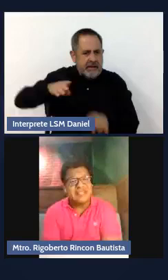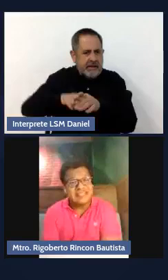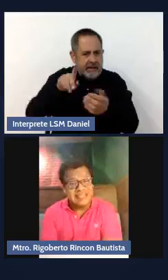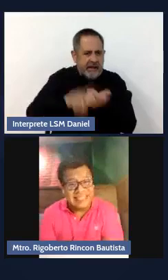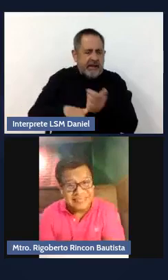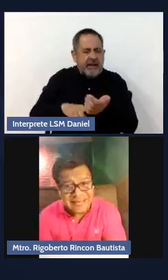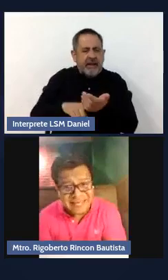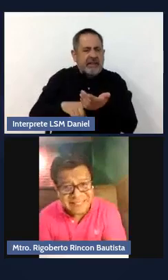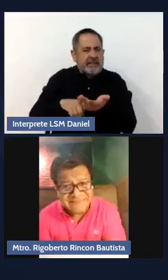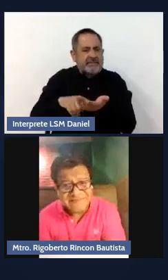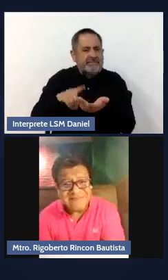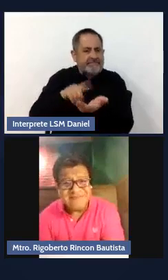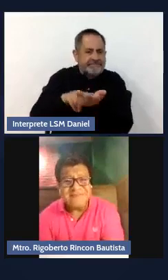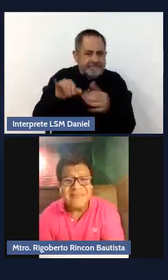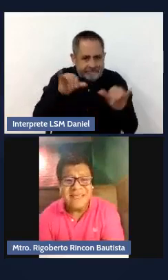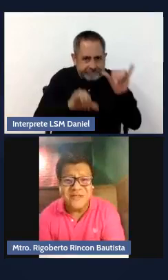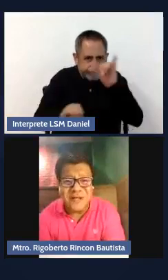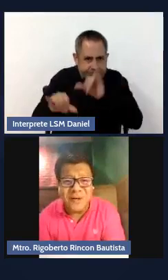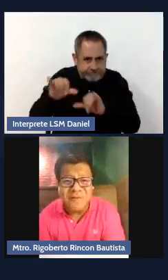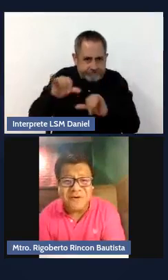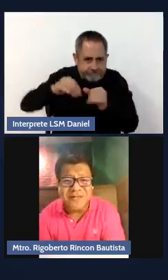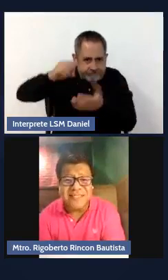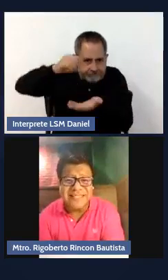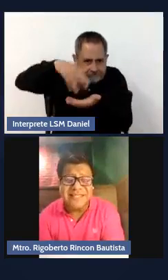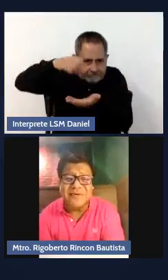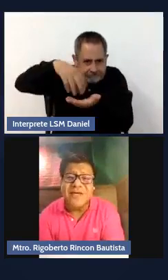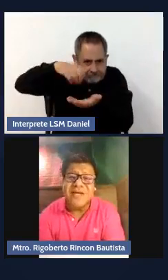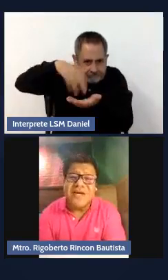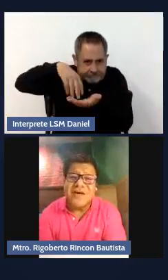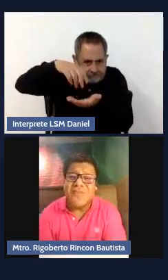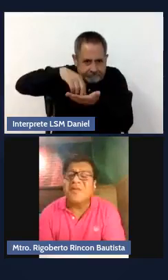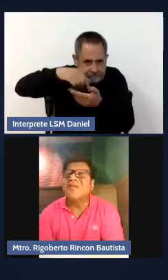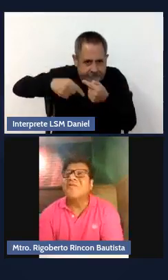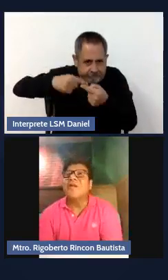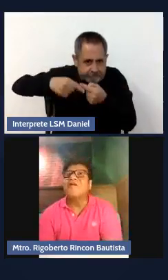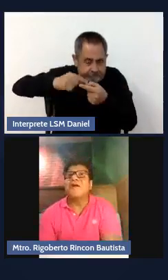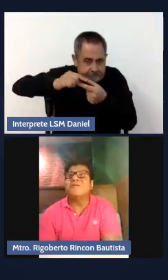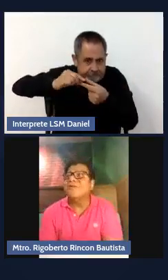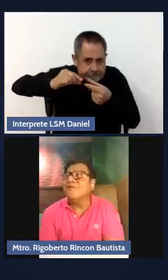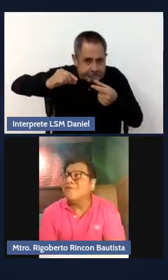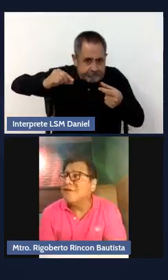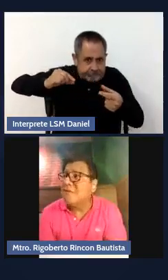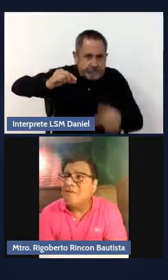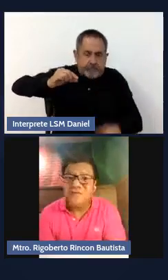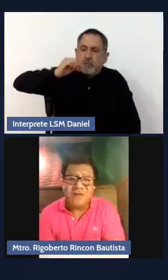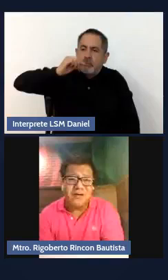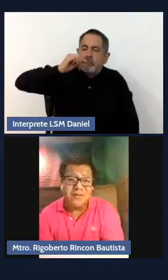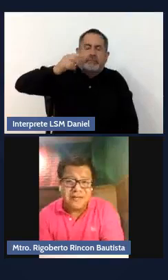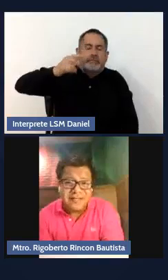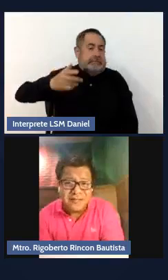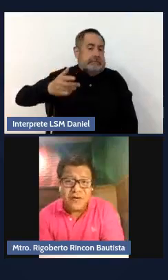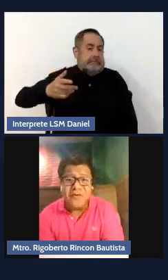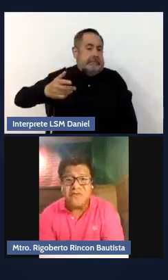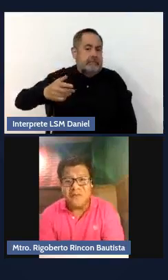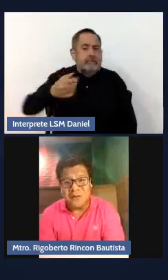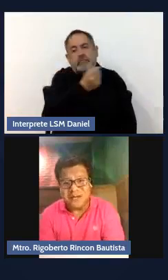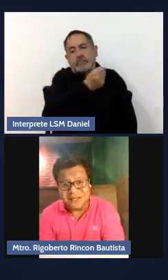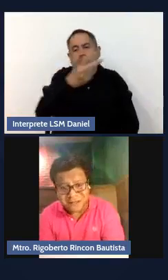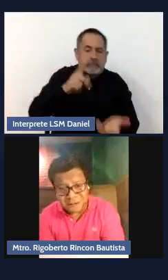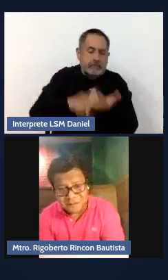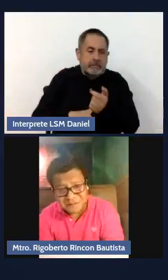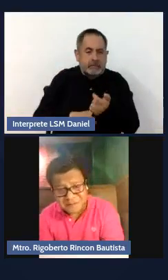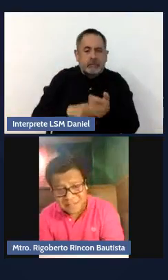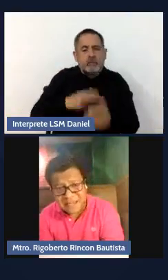químicas. Esto es algo importantísimo, como tanto para algo que vamos a conocer como el fumador pasivo como el fumador activo.